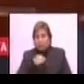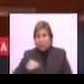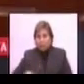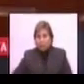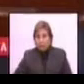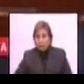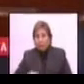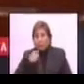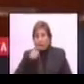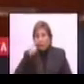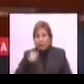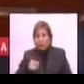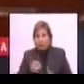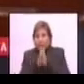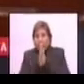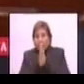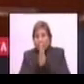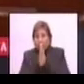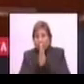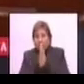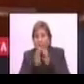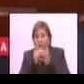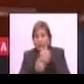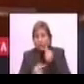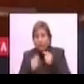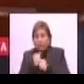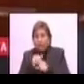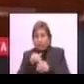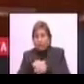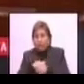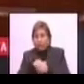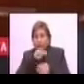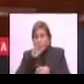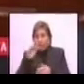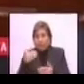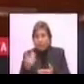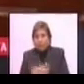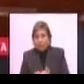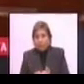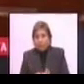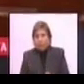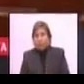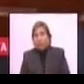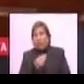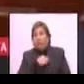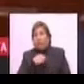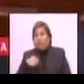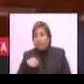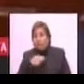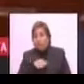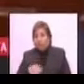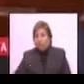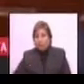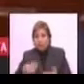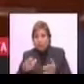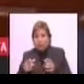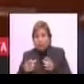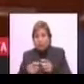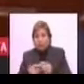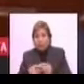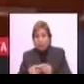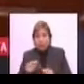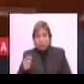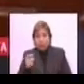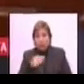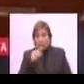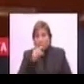Ministros está solicitando la cuestión de confianza de todo el gabinete, habiendo sido planteada esta cuestión de confianza por el